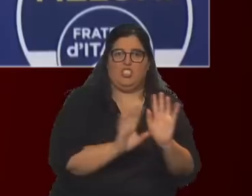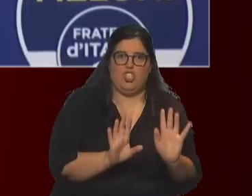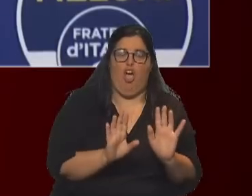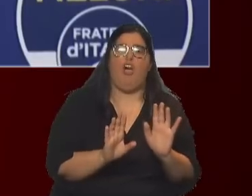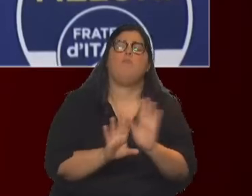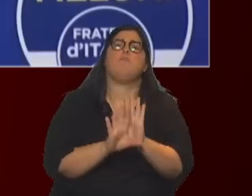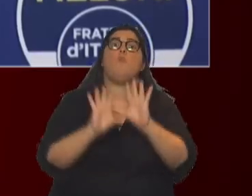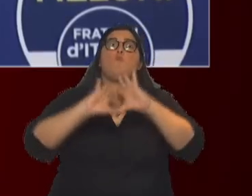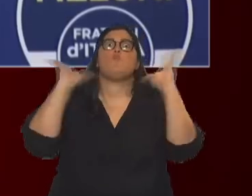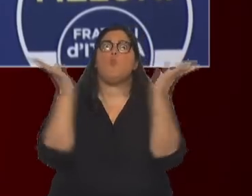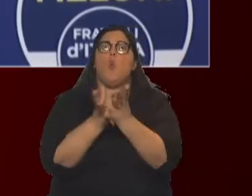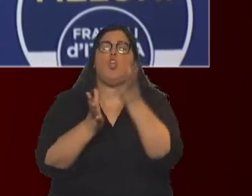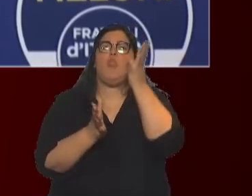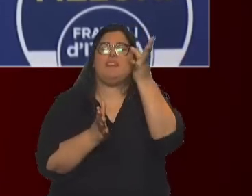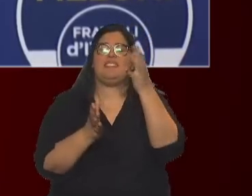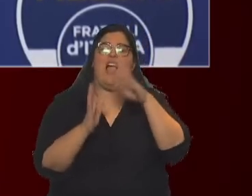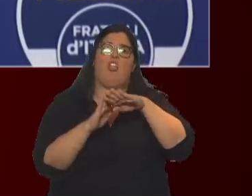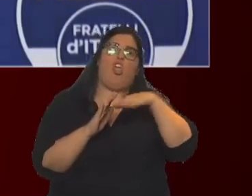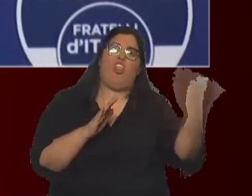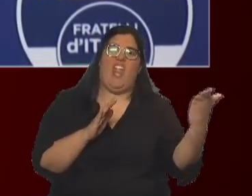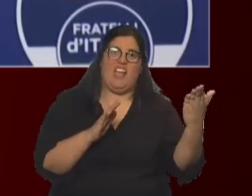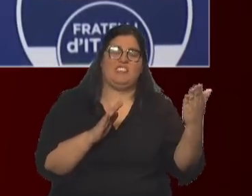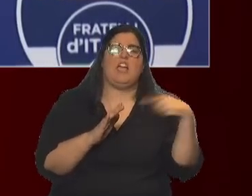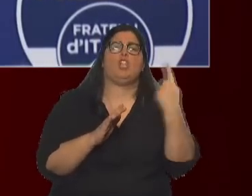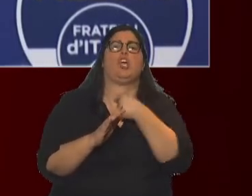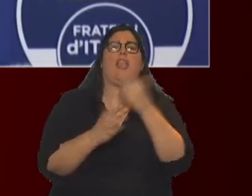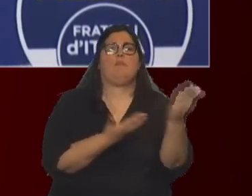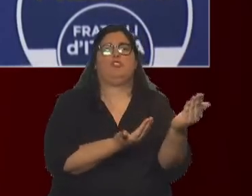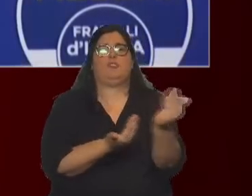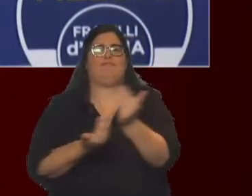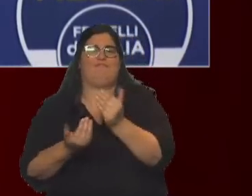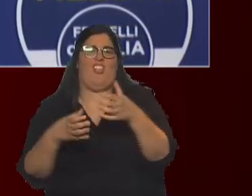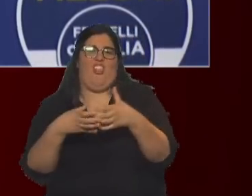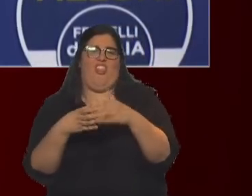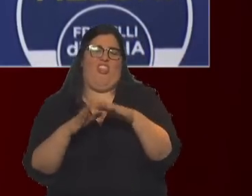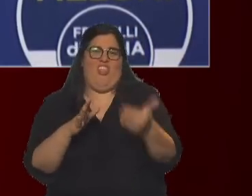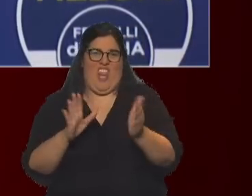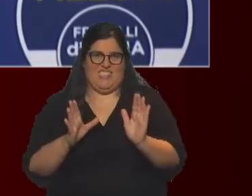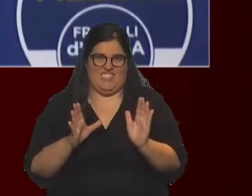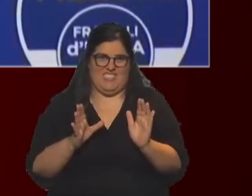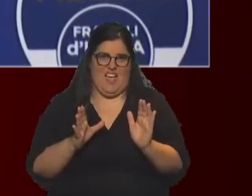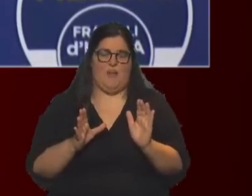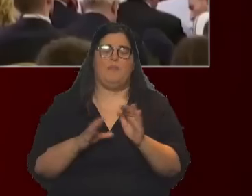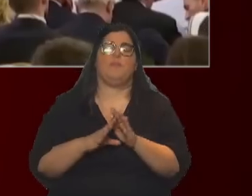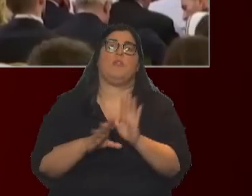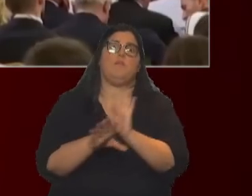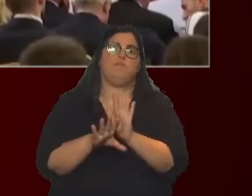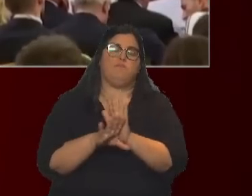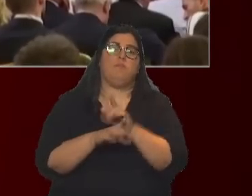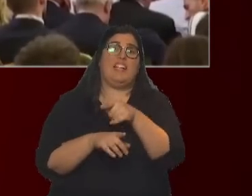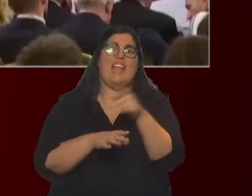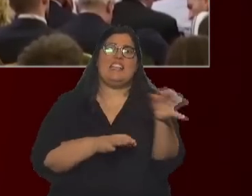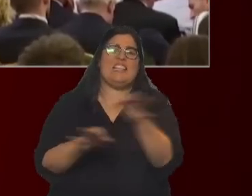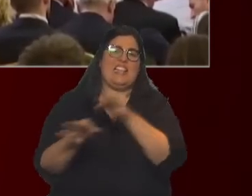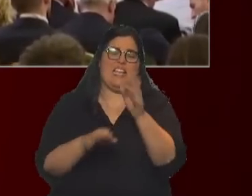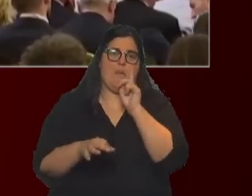más a la ultraderecha y nosotros queremos atraerlos hacia nosotros. El peligro que terminó resultando esa estrategia, y